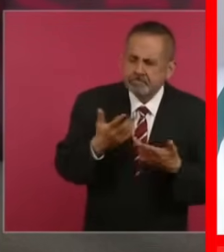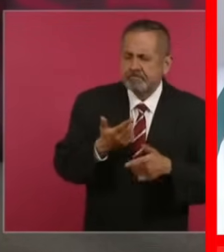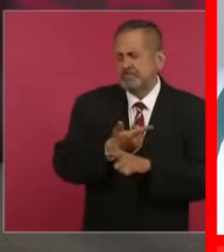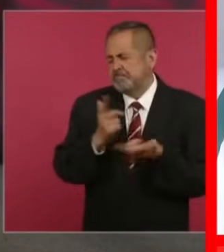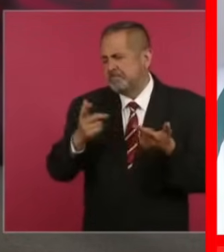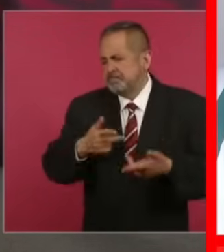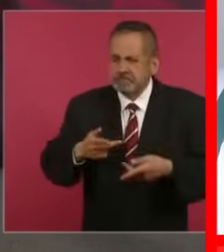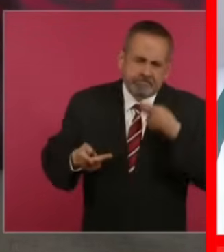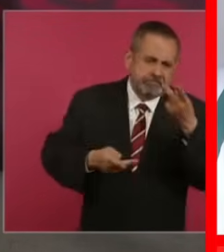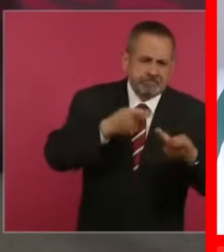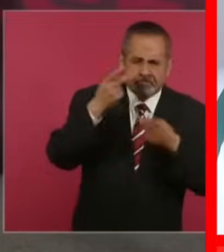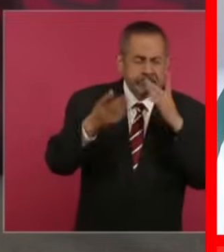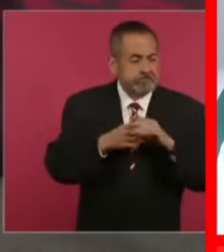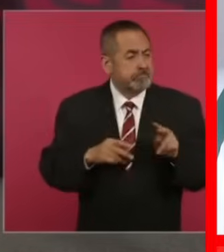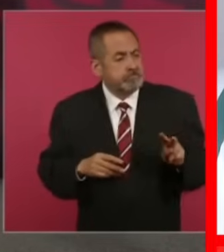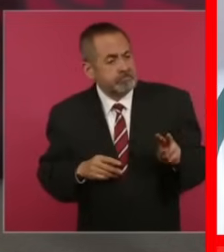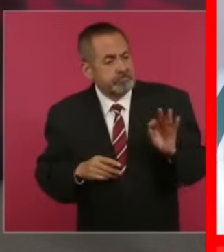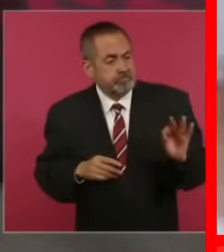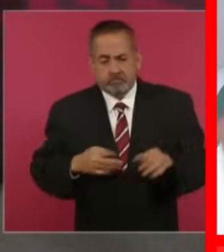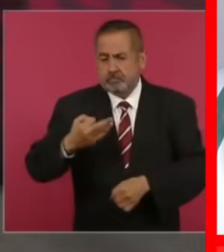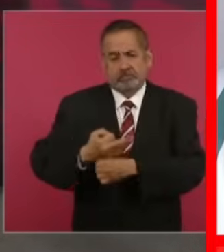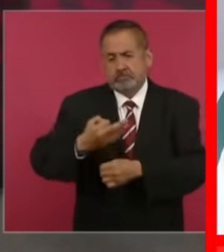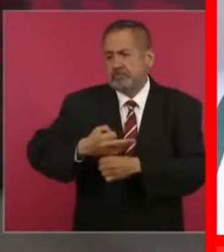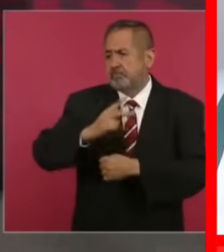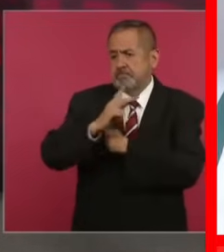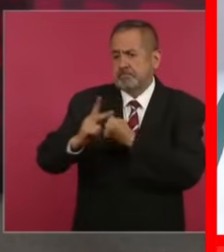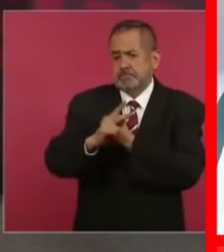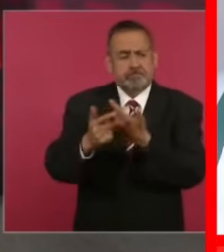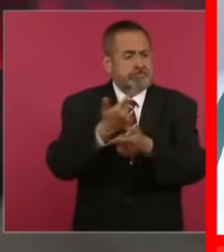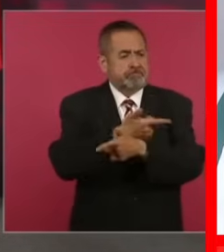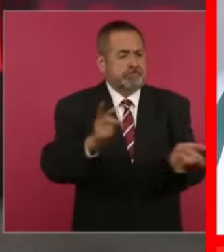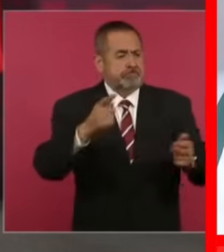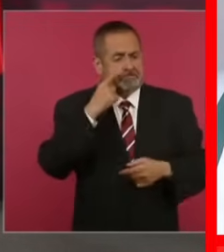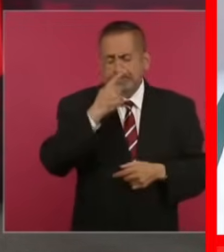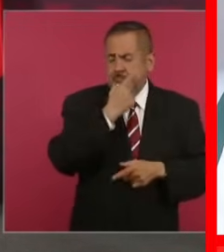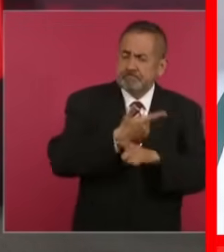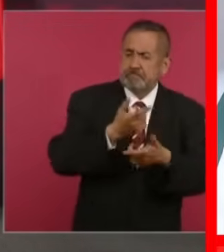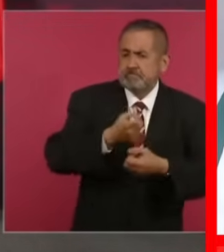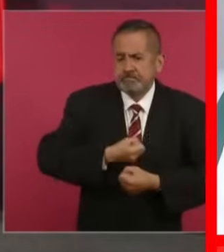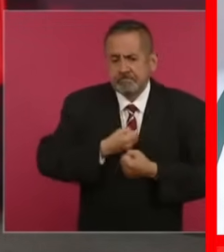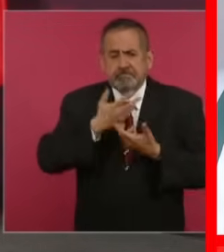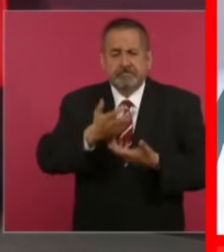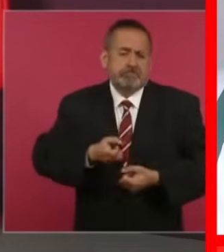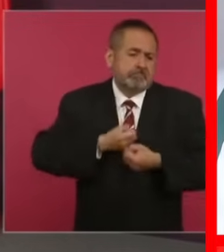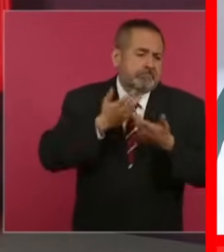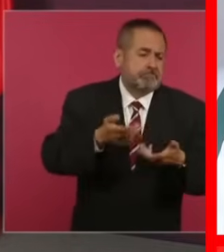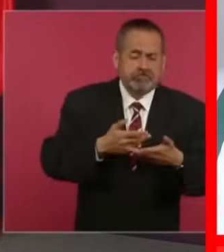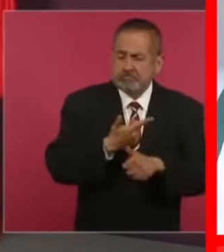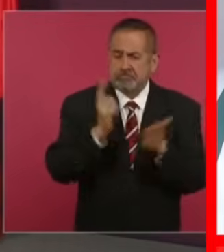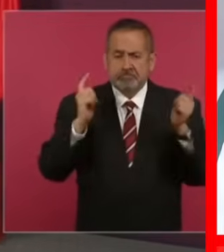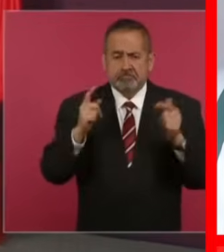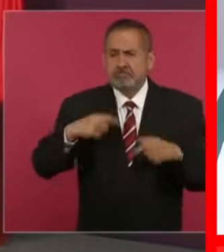libertad vivimos un país libre un país democrático